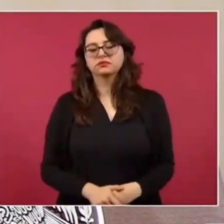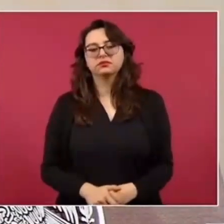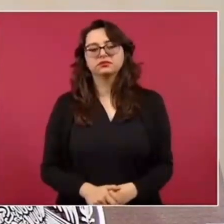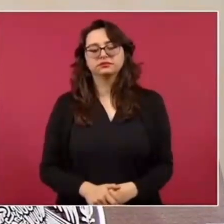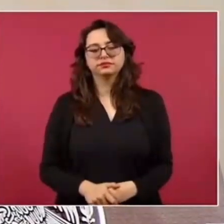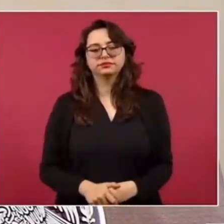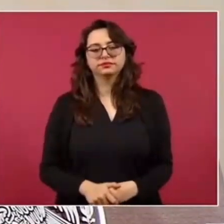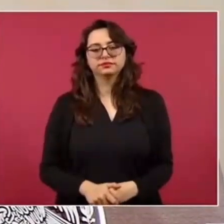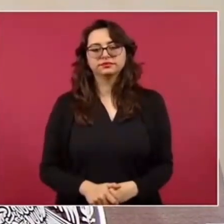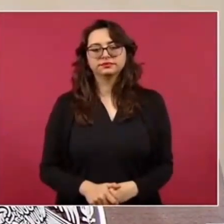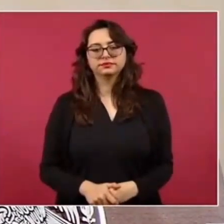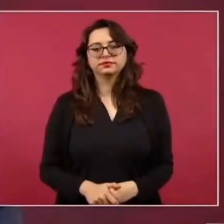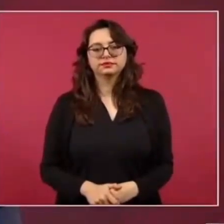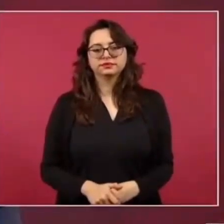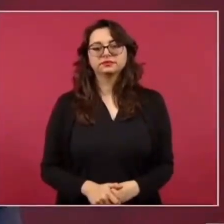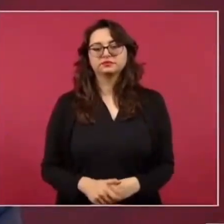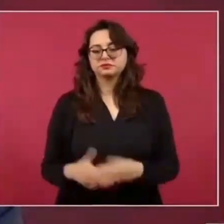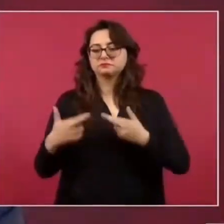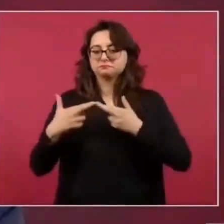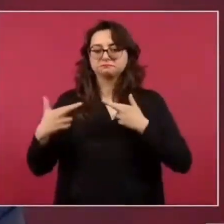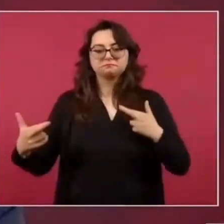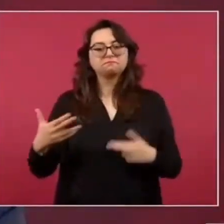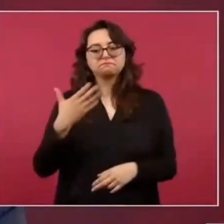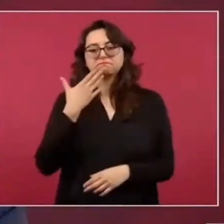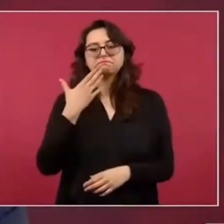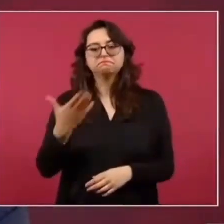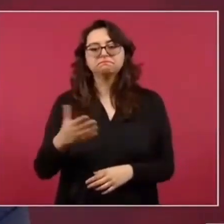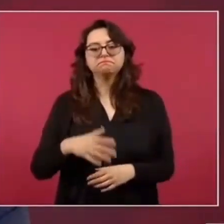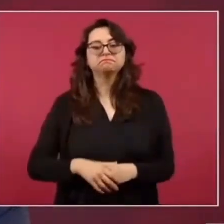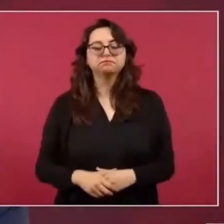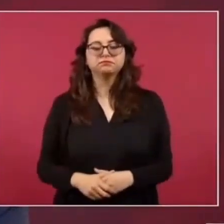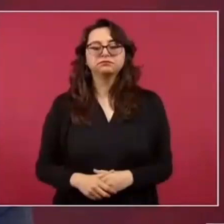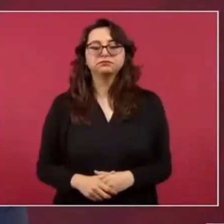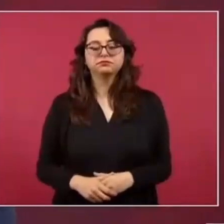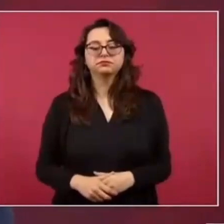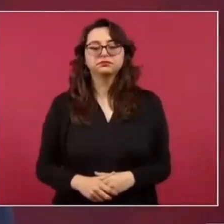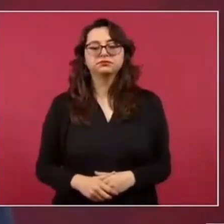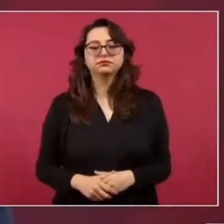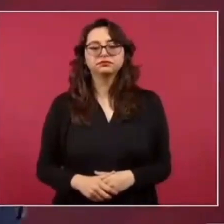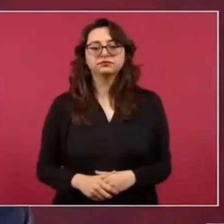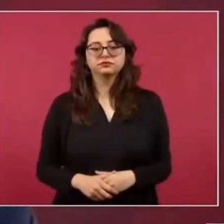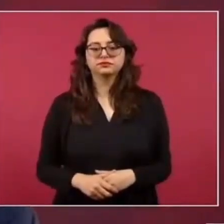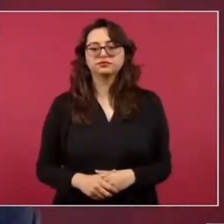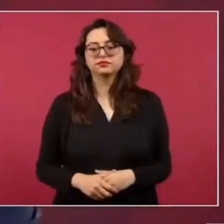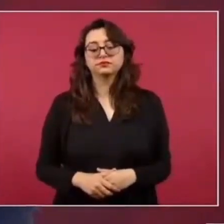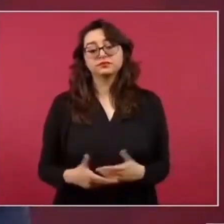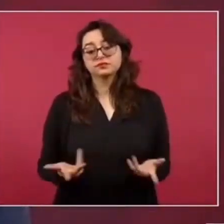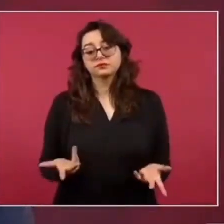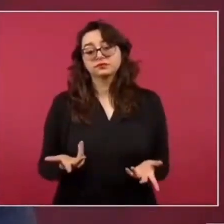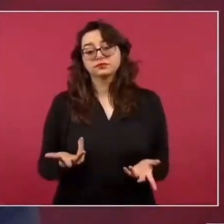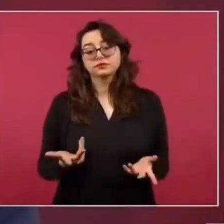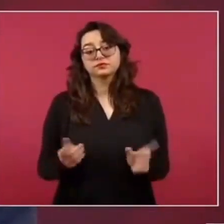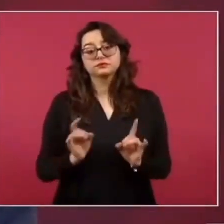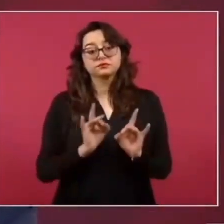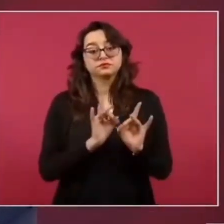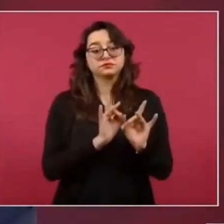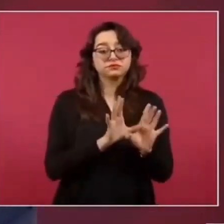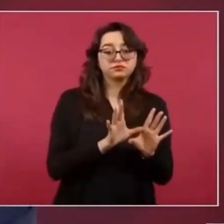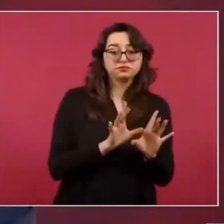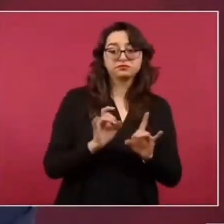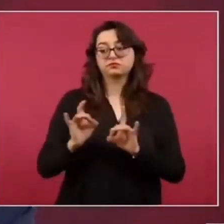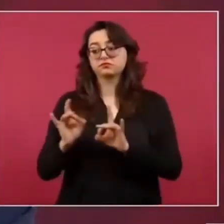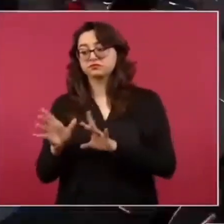Nosotros llevamos muy buenas relaciones con él. Pero son circunstancias